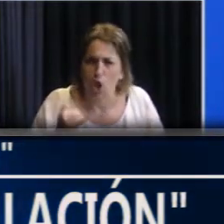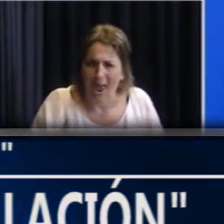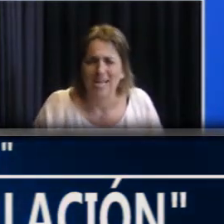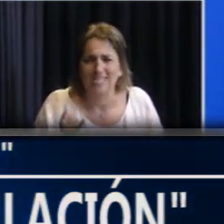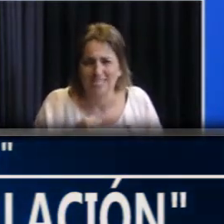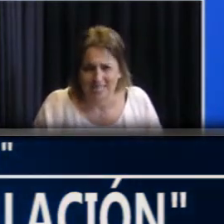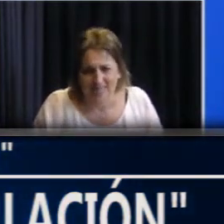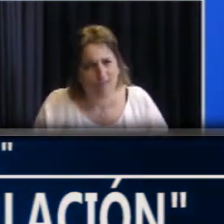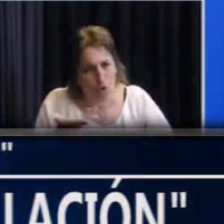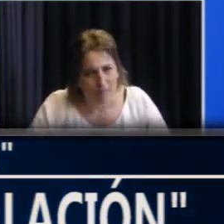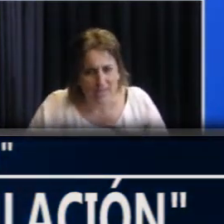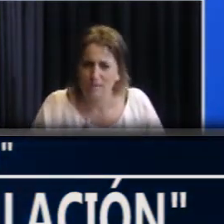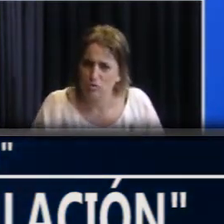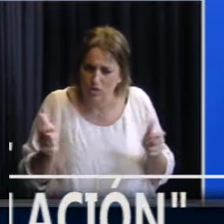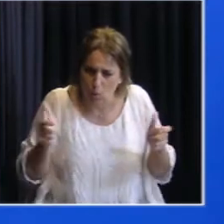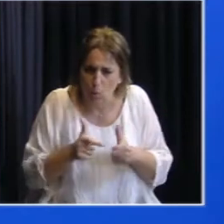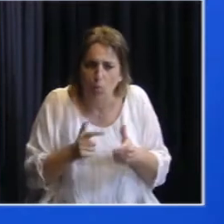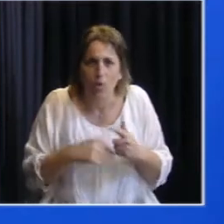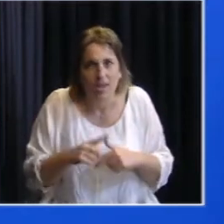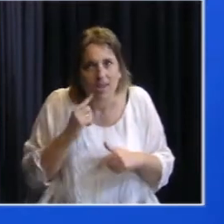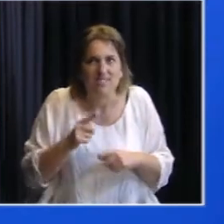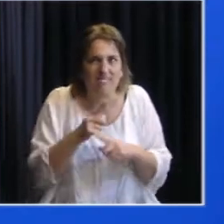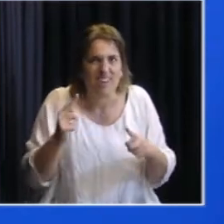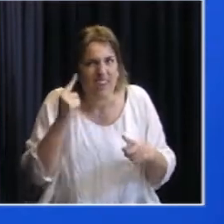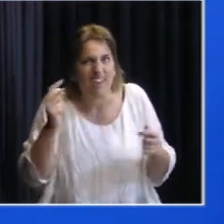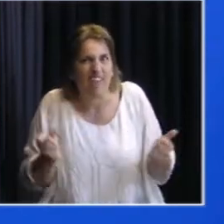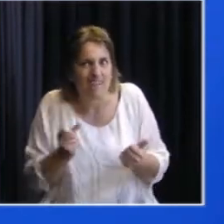la mesa de discusión que la especulación